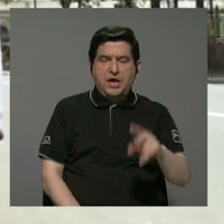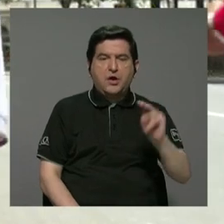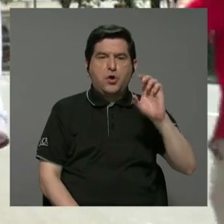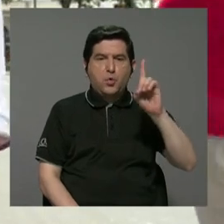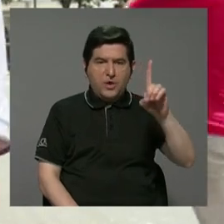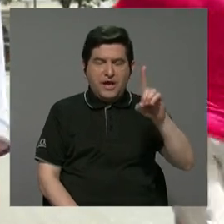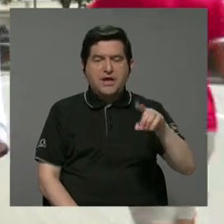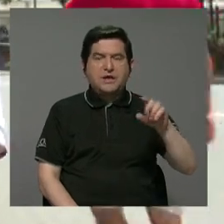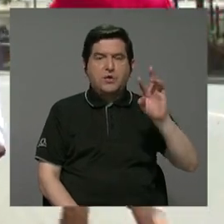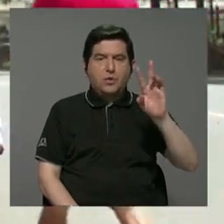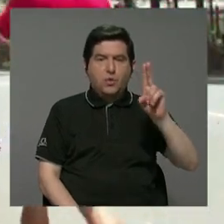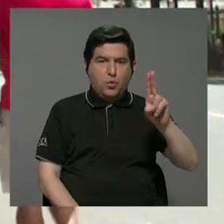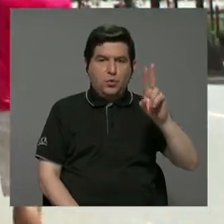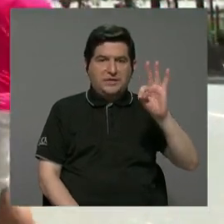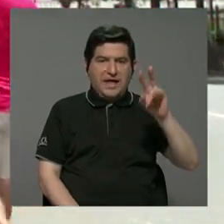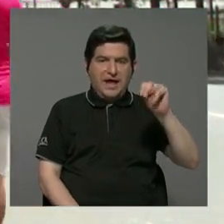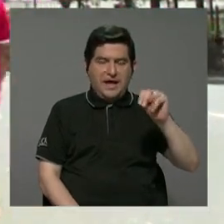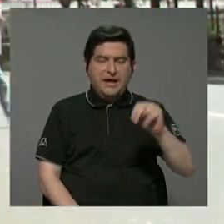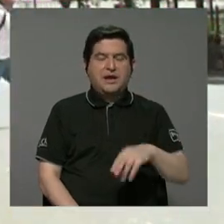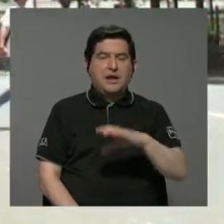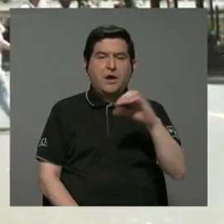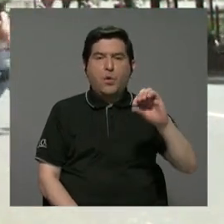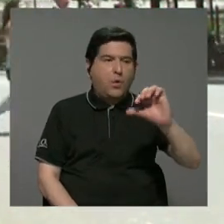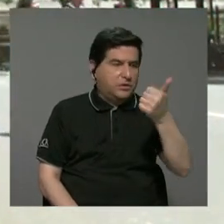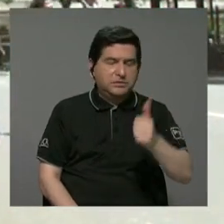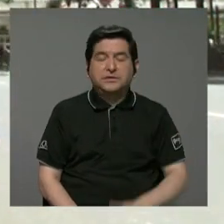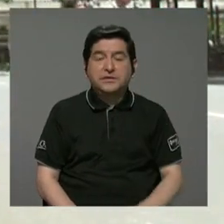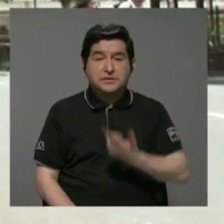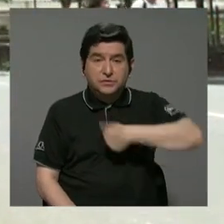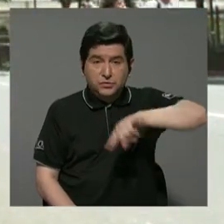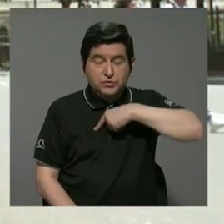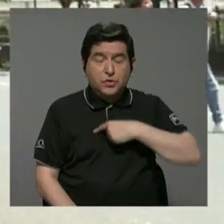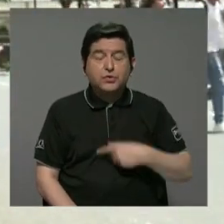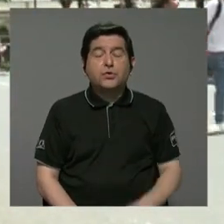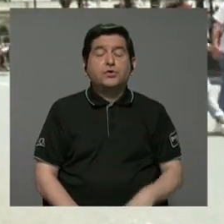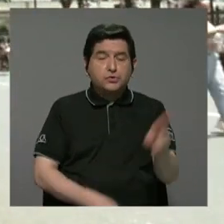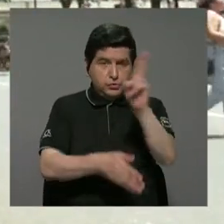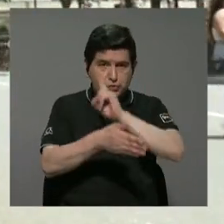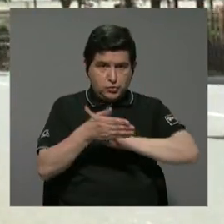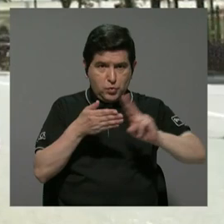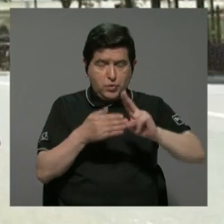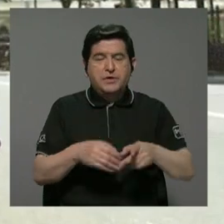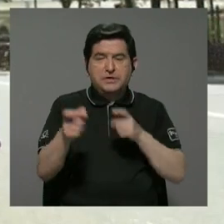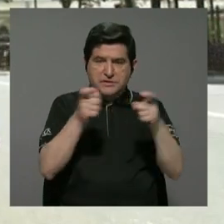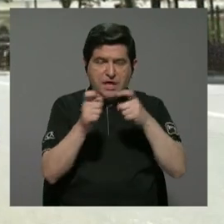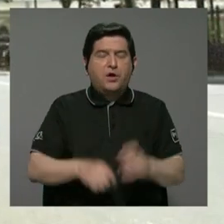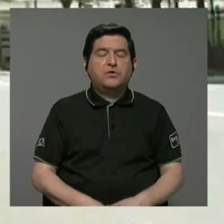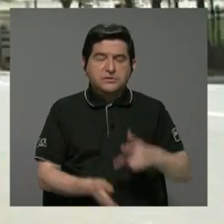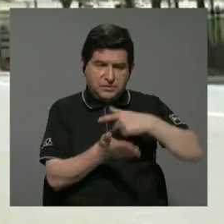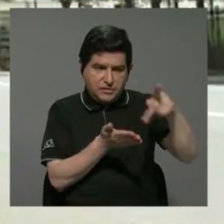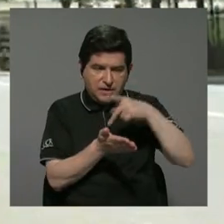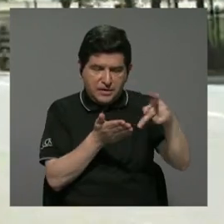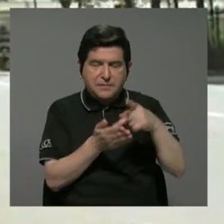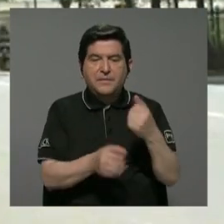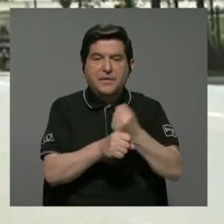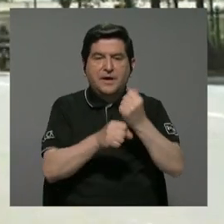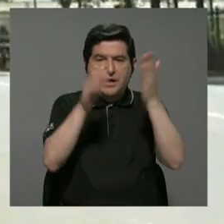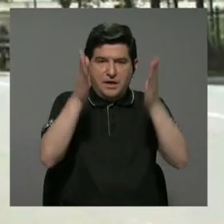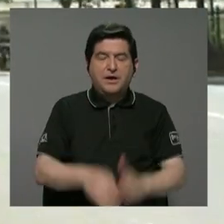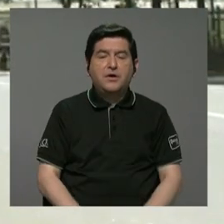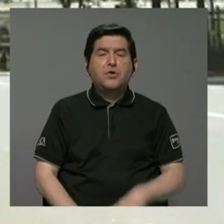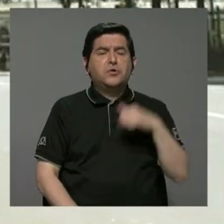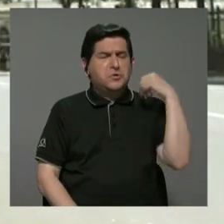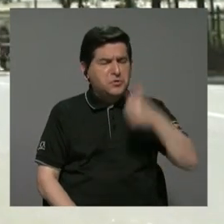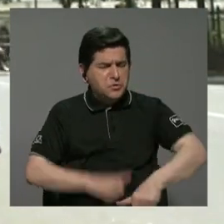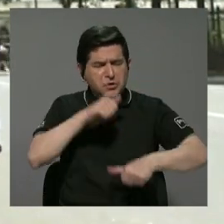de la UTN, de la UNED. Nosotros somos una universidad muy mesurada en salarios, hemos sido muy responsables y hemos hecho